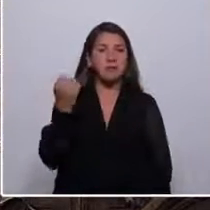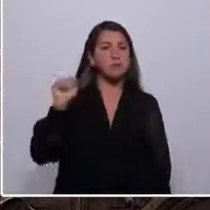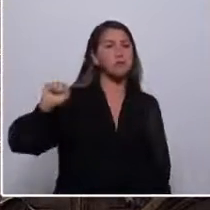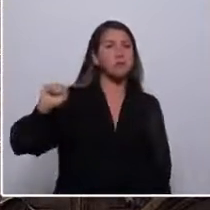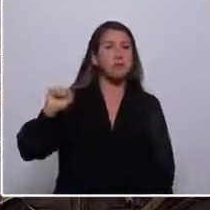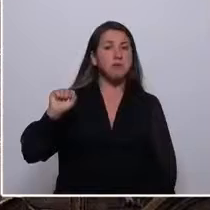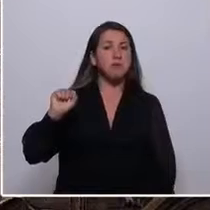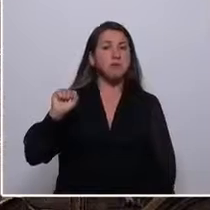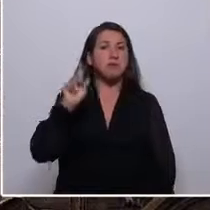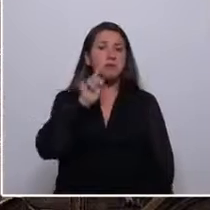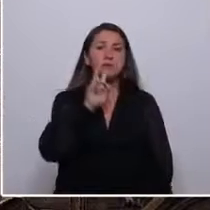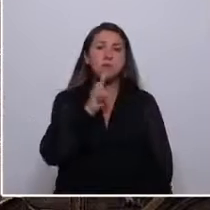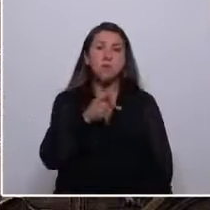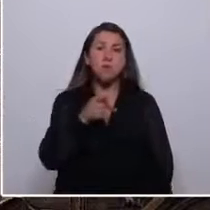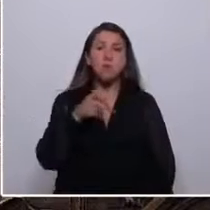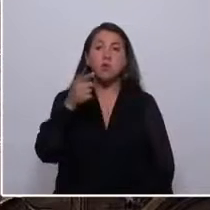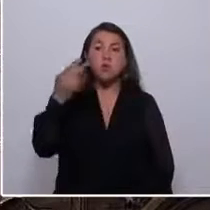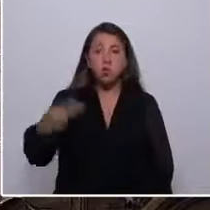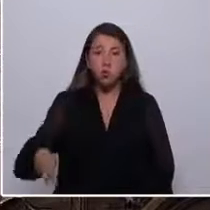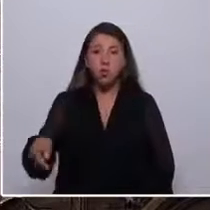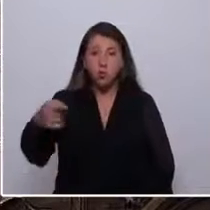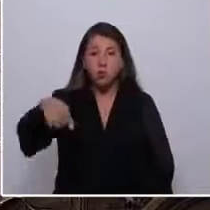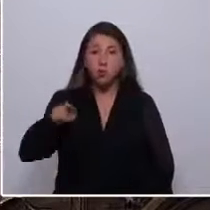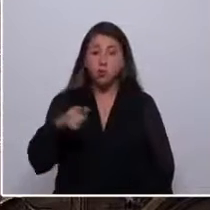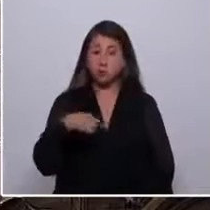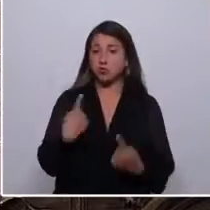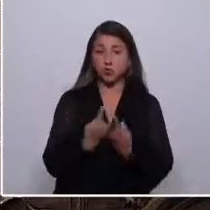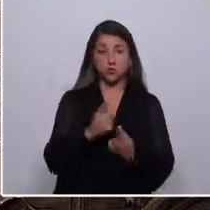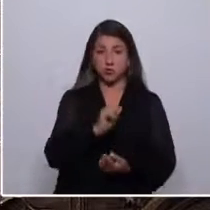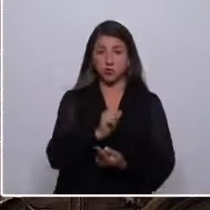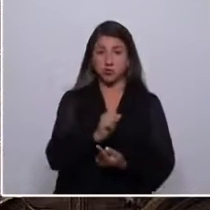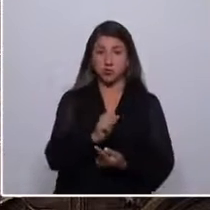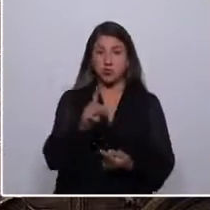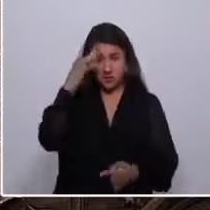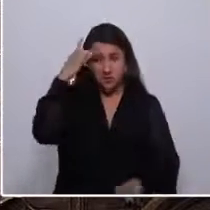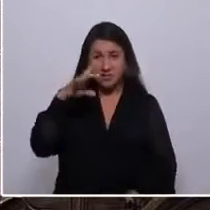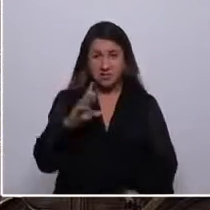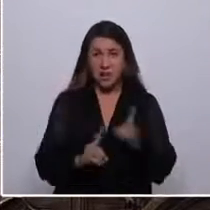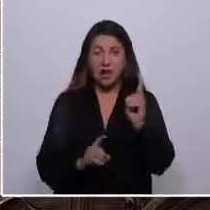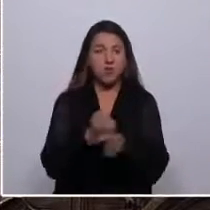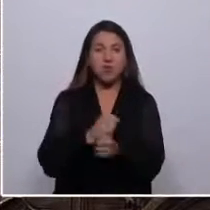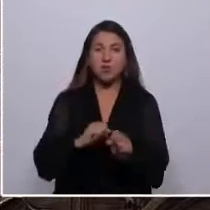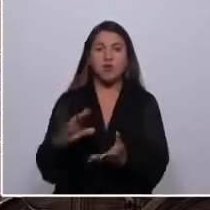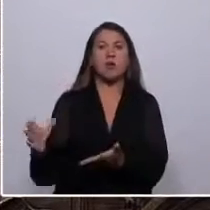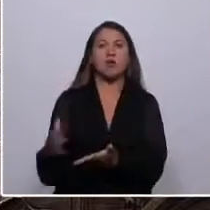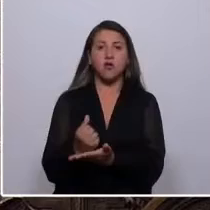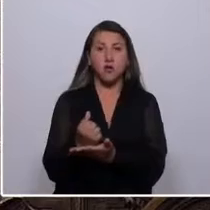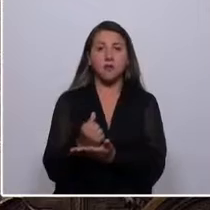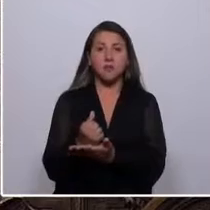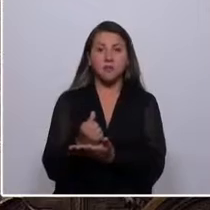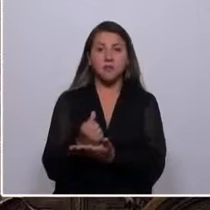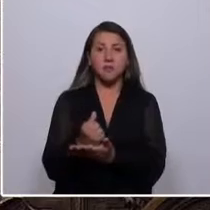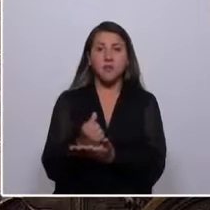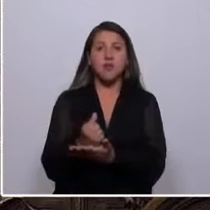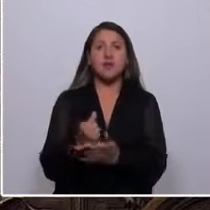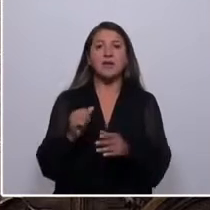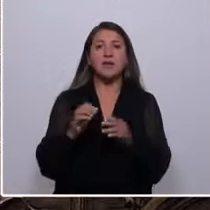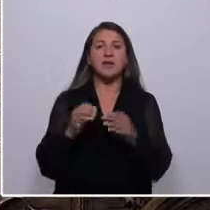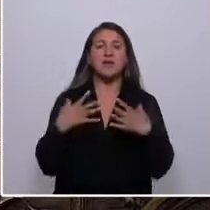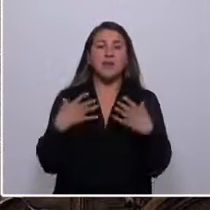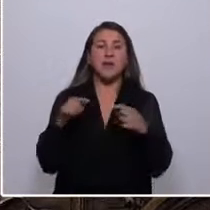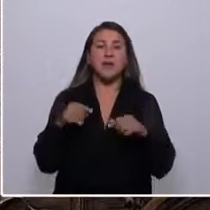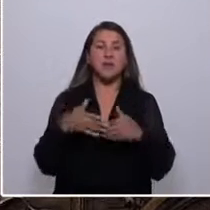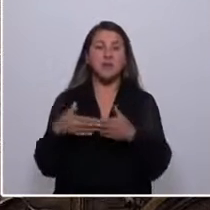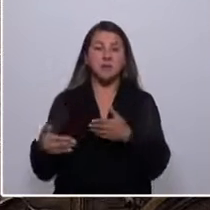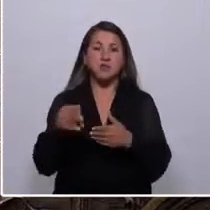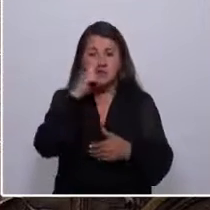claro, ustedes son dueños de los medios, nosotros no. Pero ¿saben? Hay algo que no van a poder lograr, y es que nos soltemos en este proceso. Sin